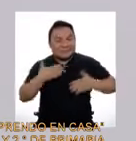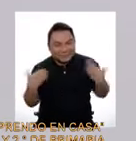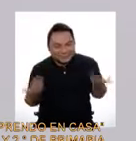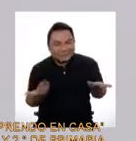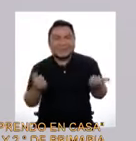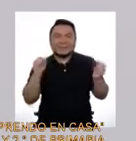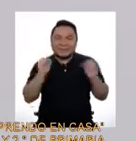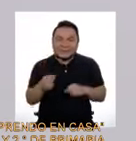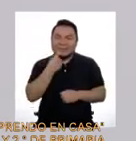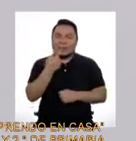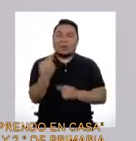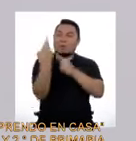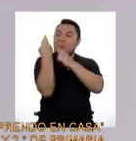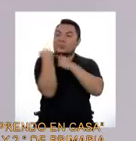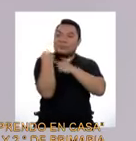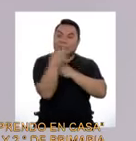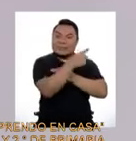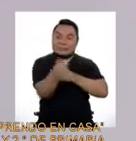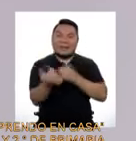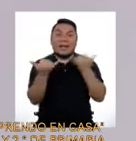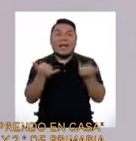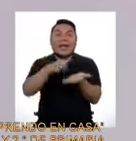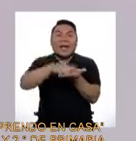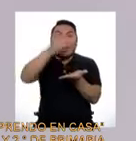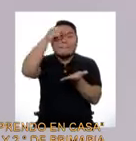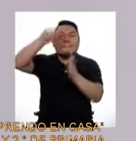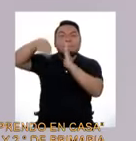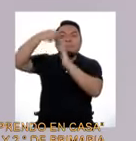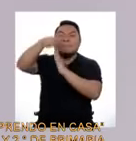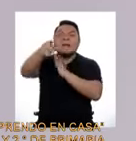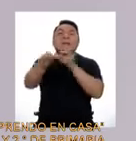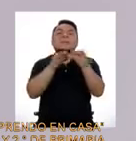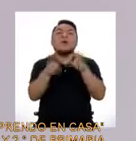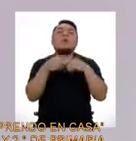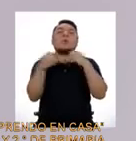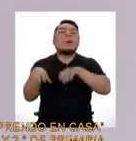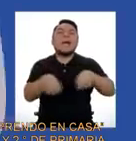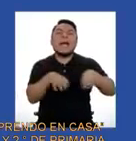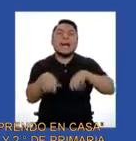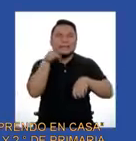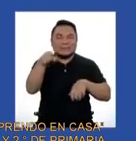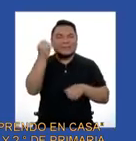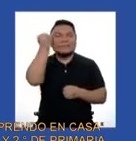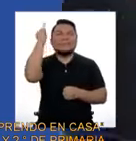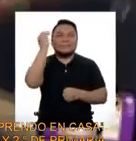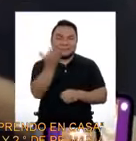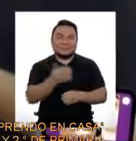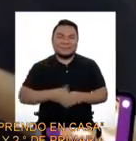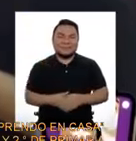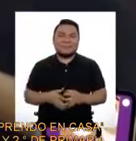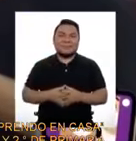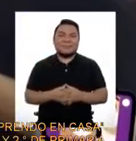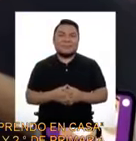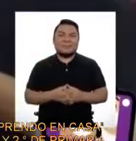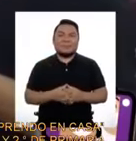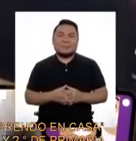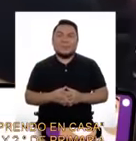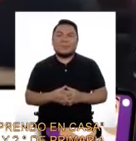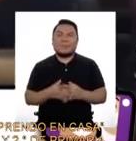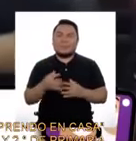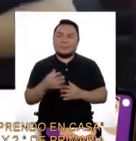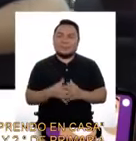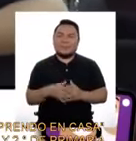todo súper responsable. Vamos a ver un video donde explicaremos cómo desarrollar esta alternativa. Tienes aquí una lata, tienes